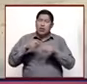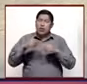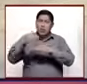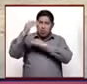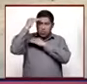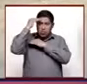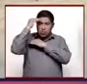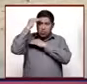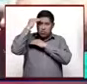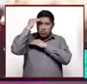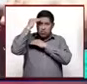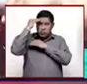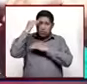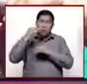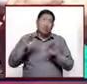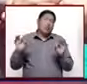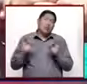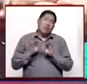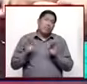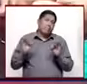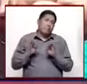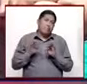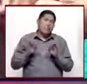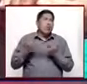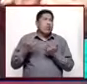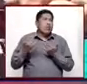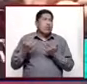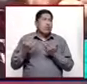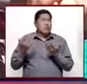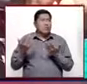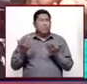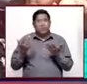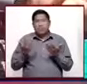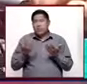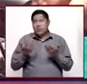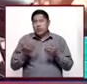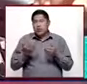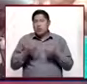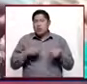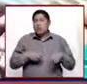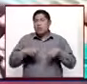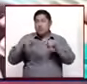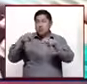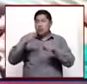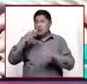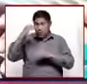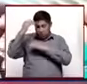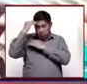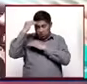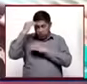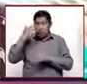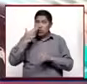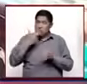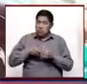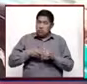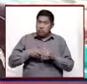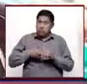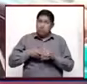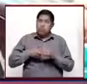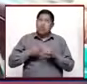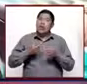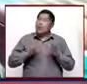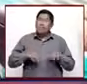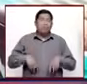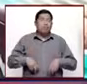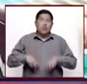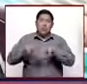con combustible nada? Yo estoy cargado, porque como digo, estoy cargado y mi destino es Santa Cruz. Cuando me carguen, yo sí tengo que bajar a Santa Cruz.